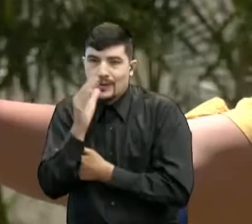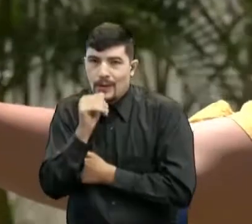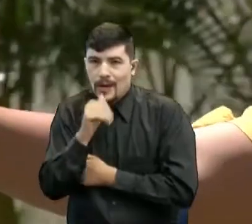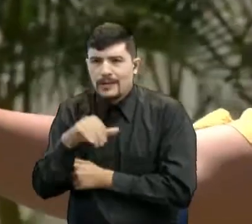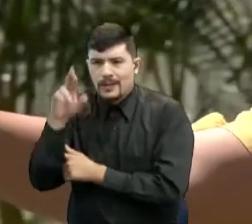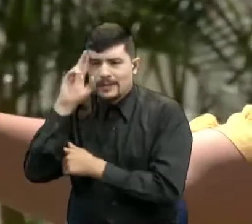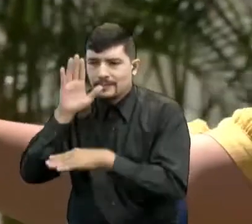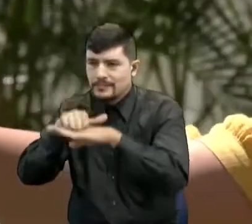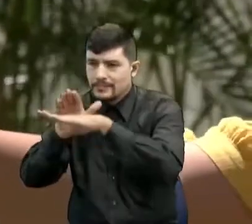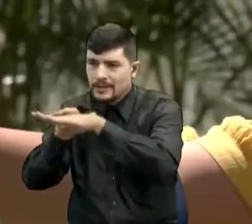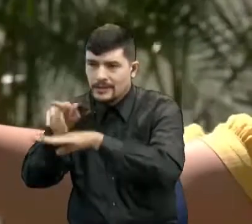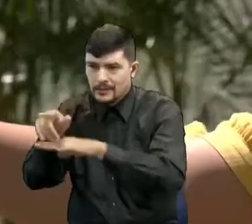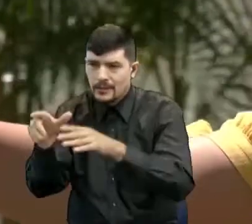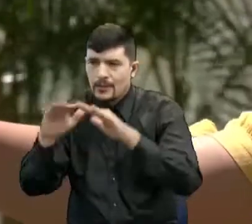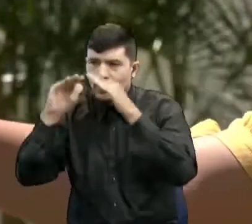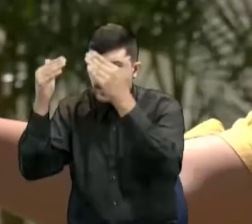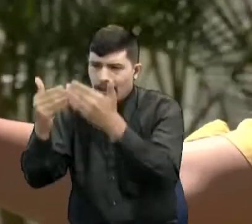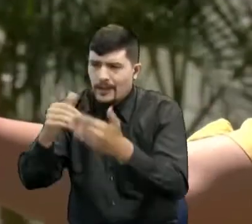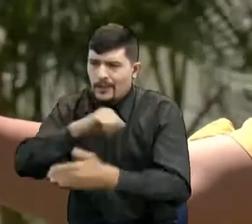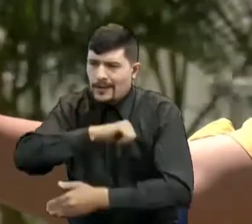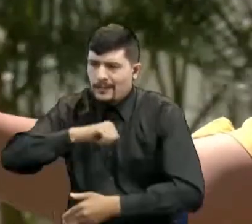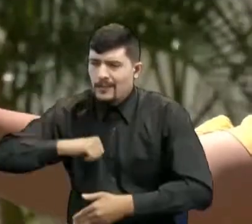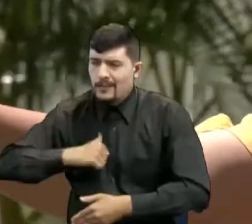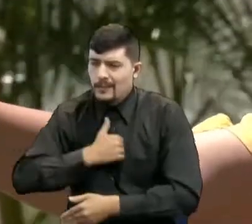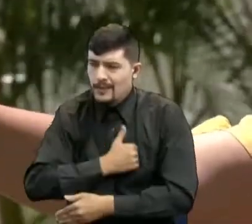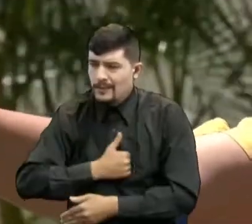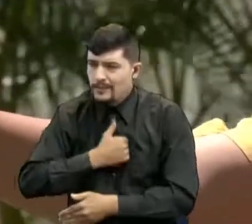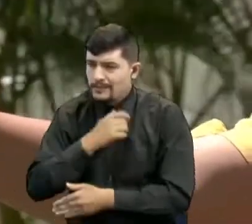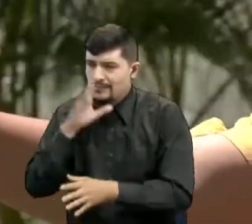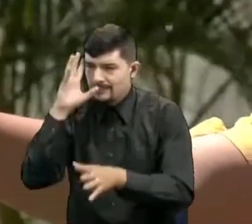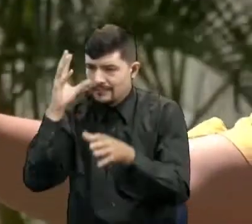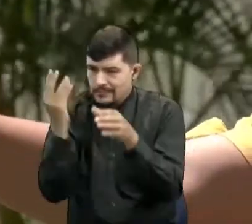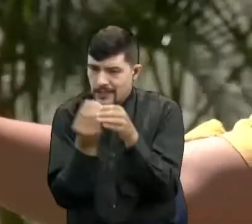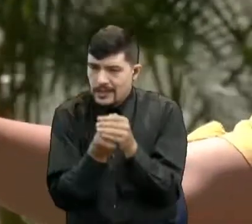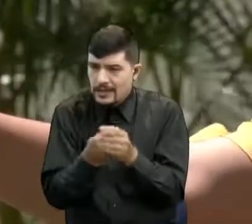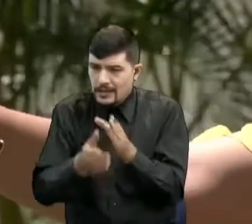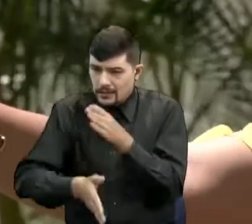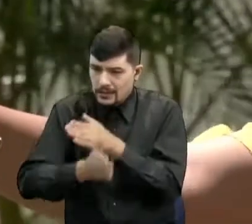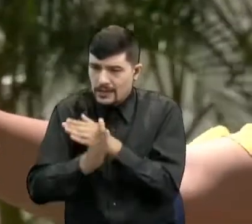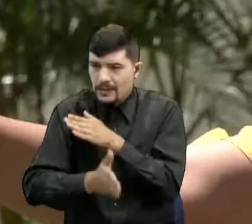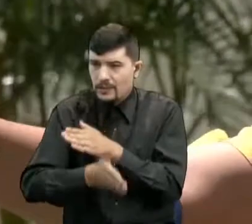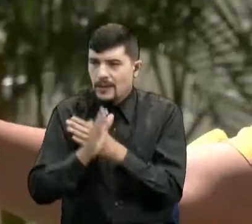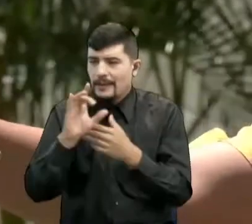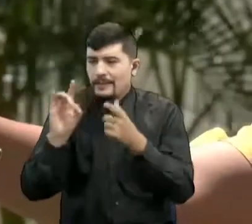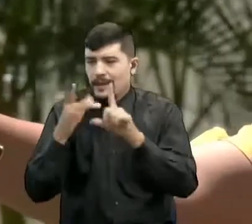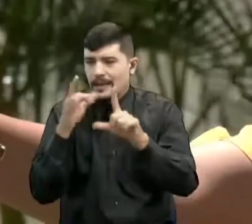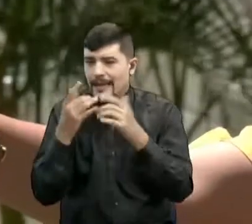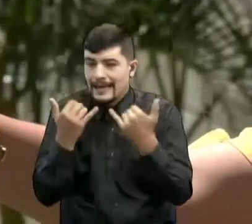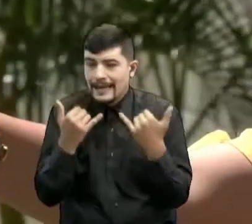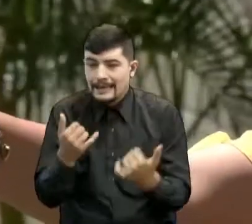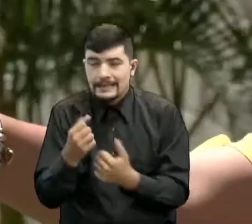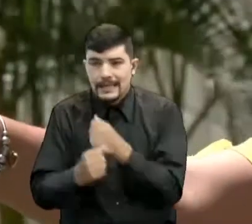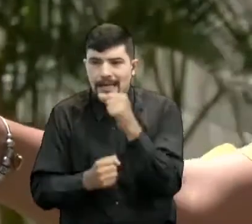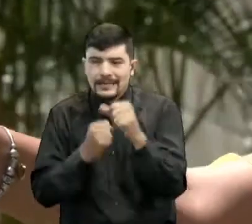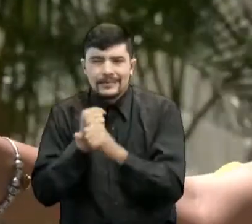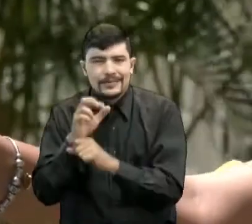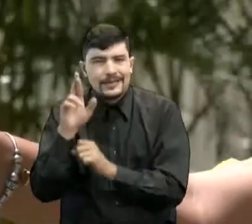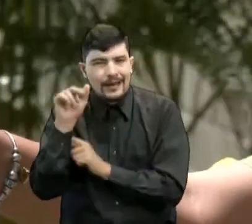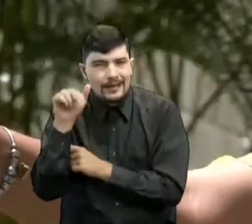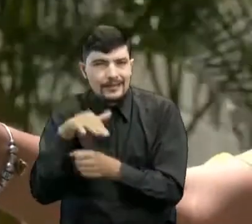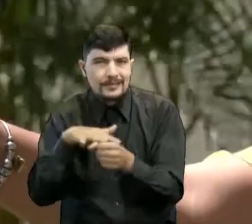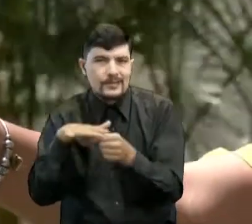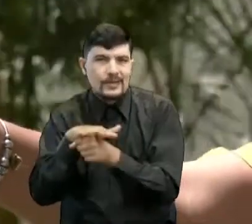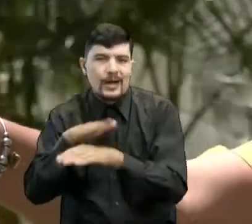sector privado para que también se acoja y sigan en el método de la virtualidad, en este año que ha sido atípico y de